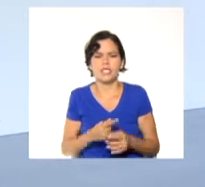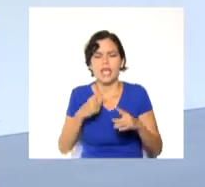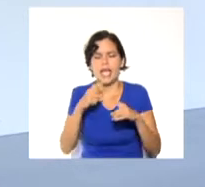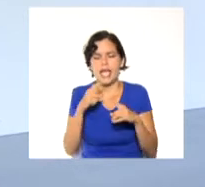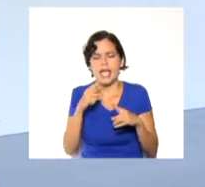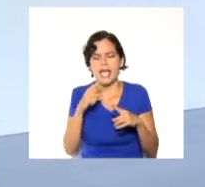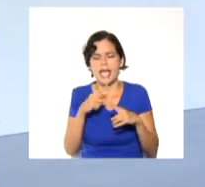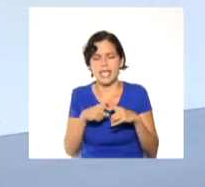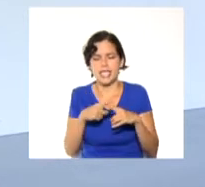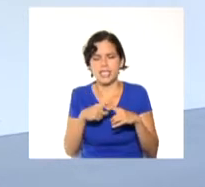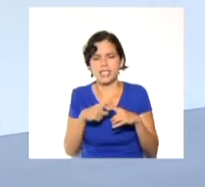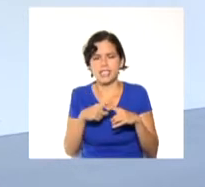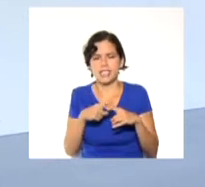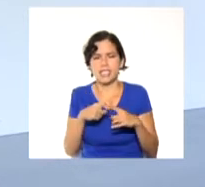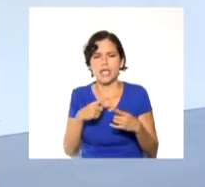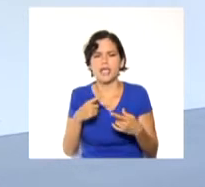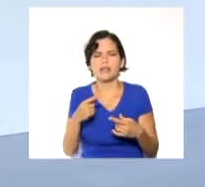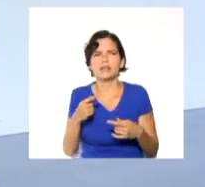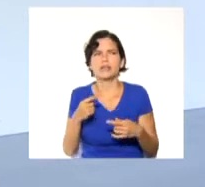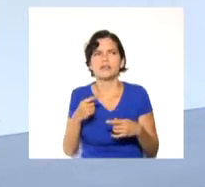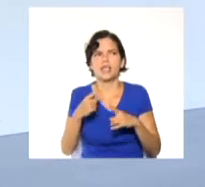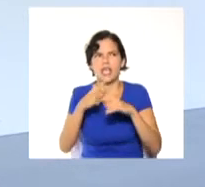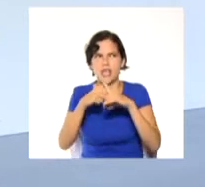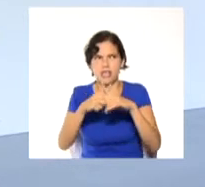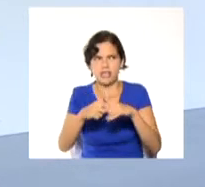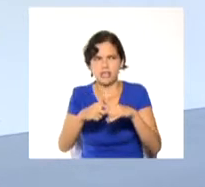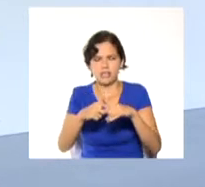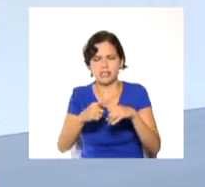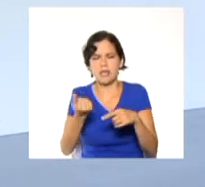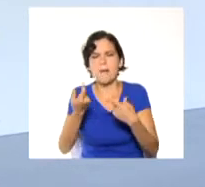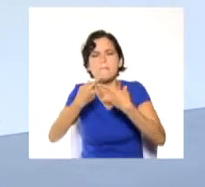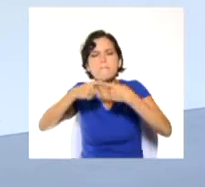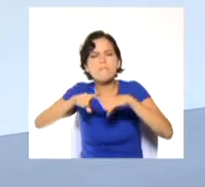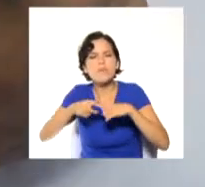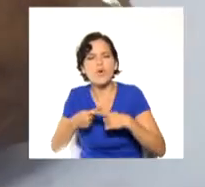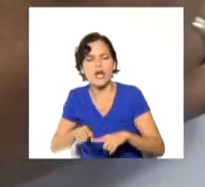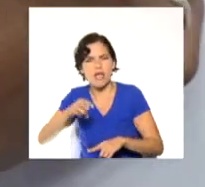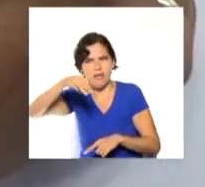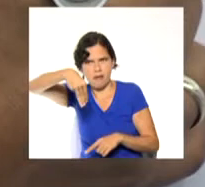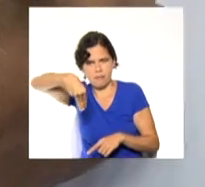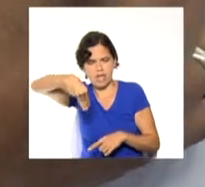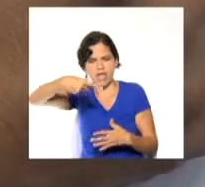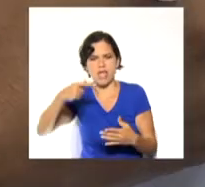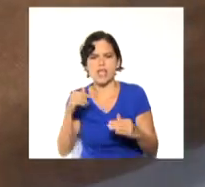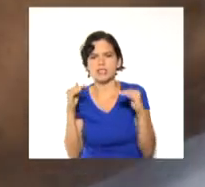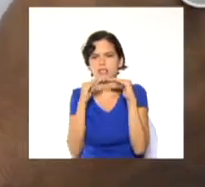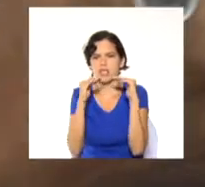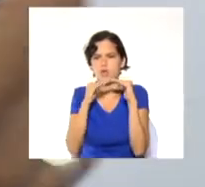X por M va a ser igual a J menos C.